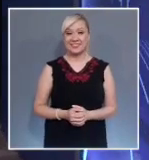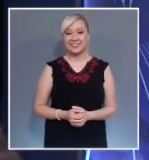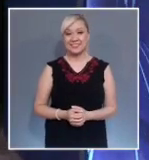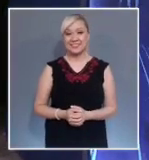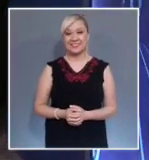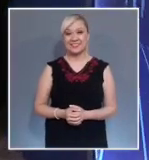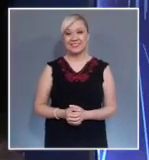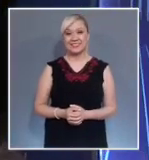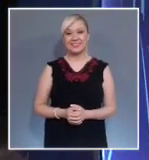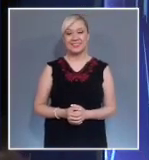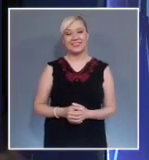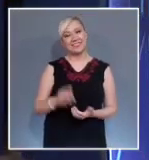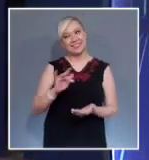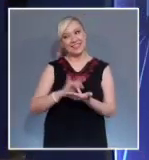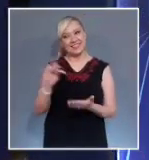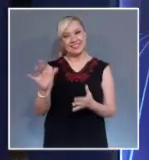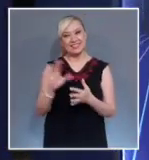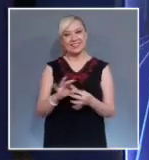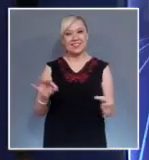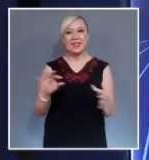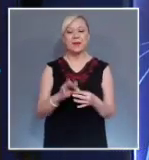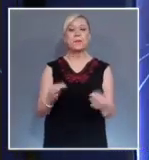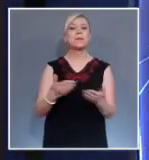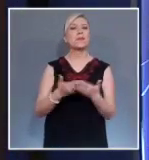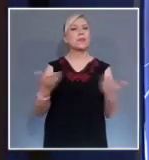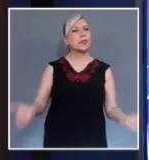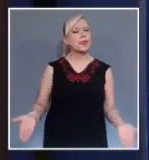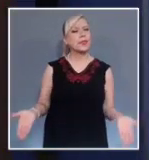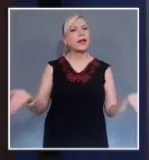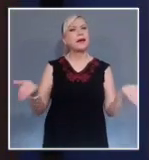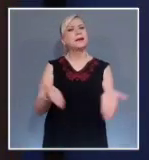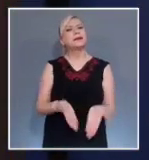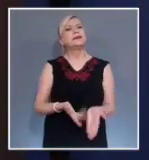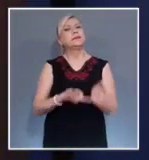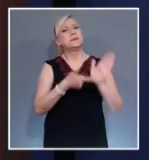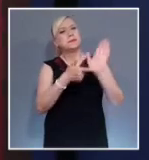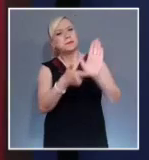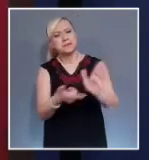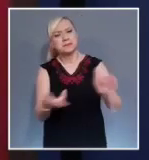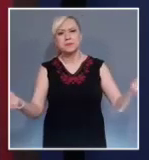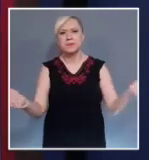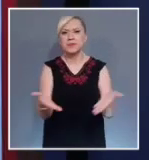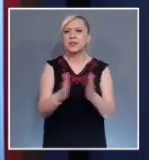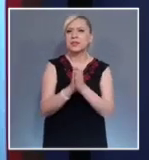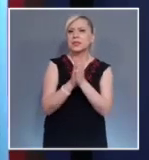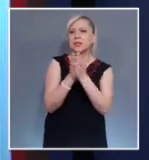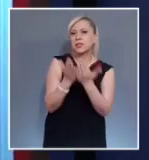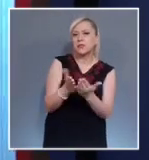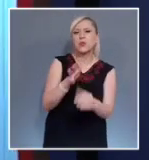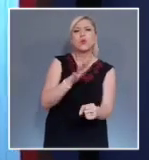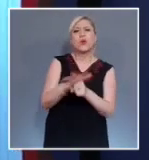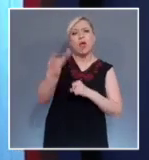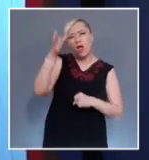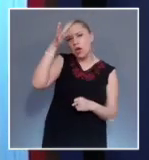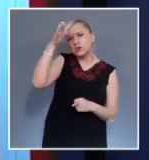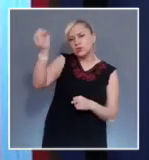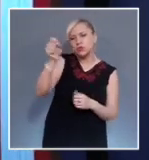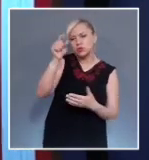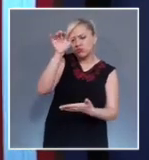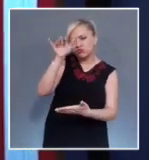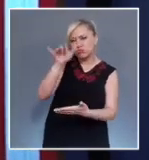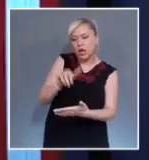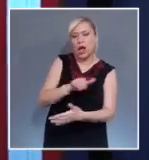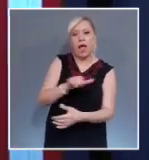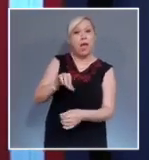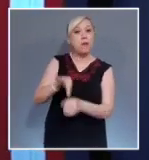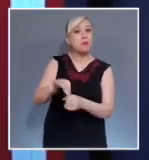Gracias Miguel se presentó una obra que concentra los principales conceptos que se manejan en el ámbito de la justicia electoral un